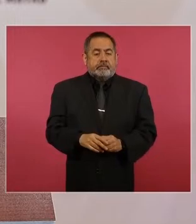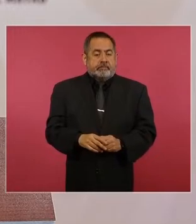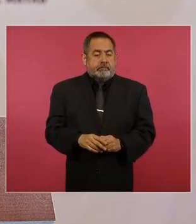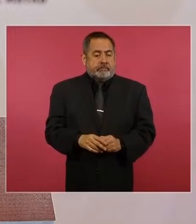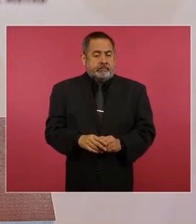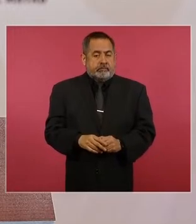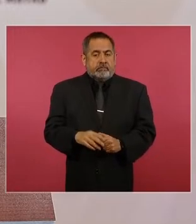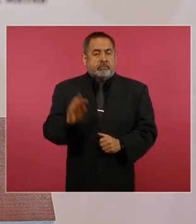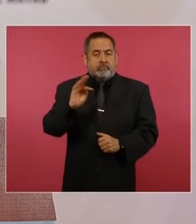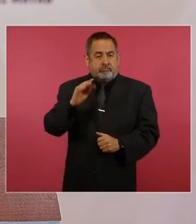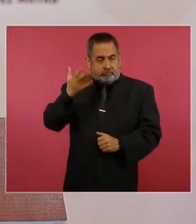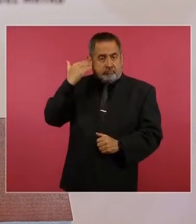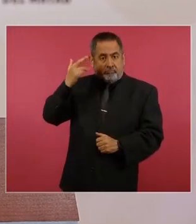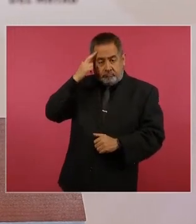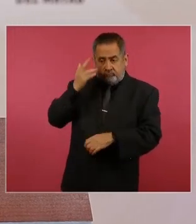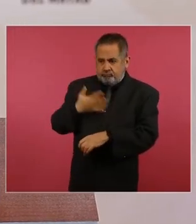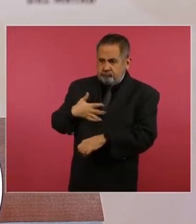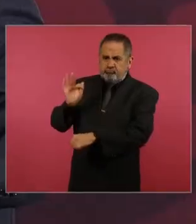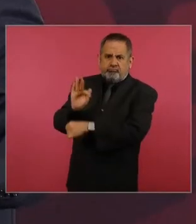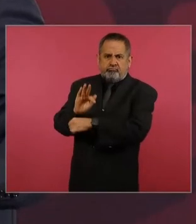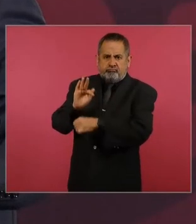dado protección